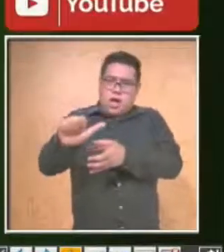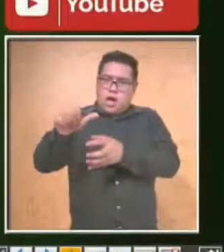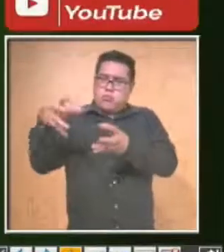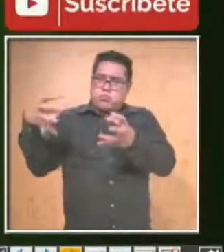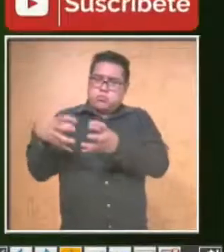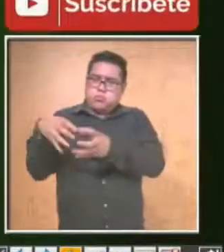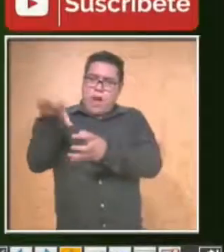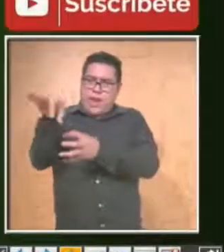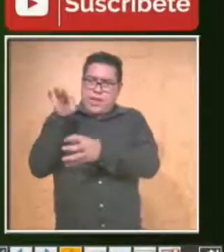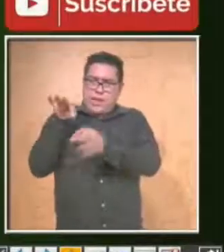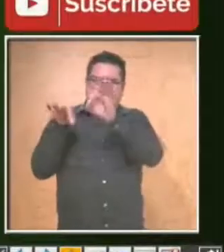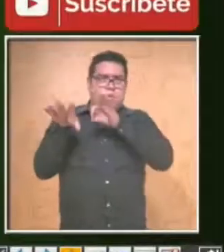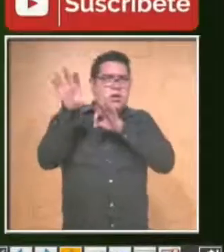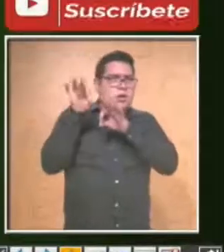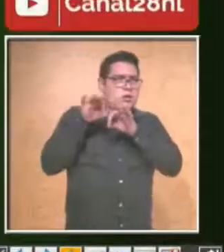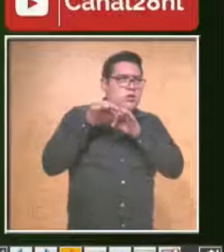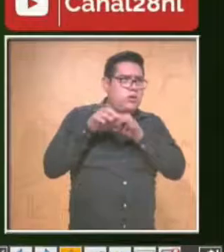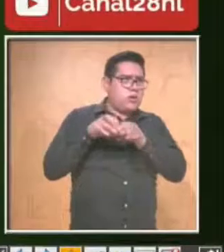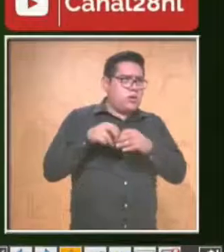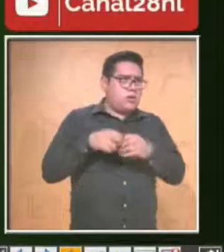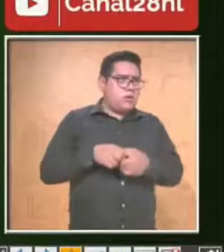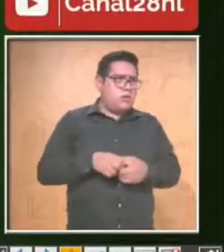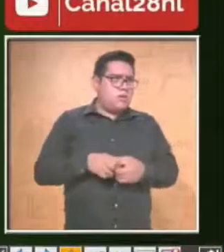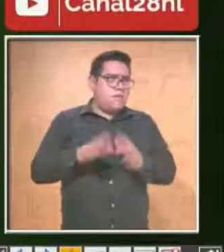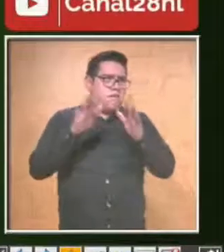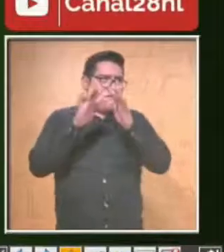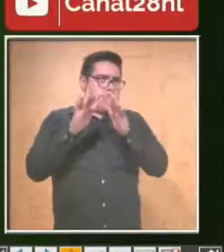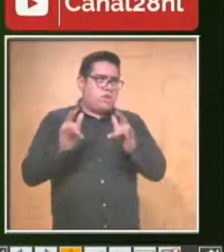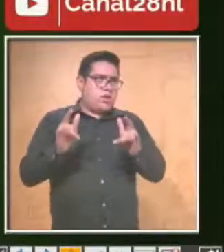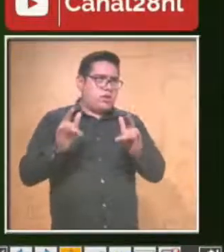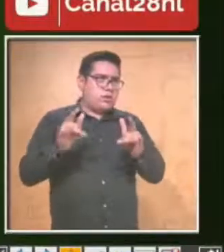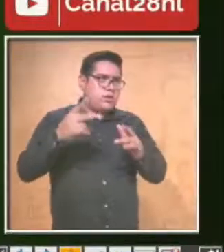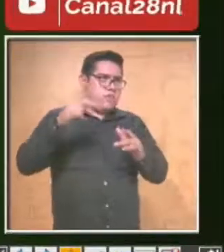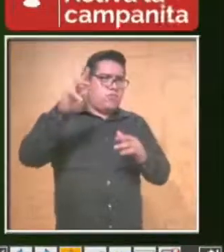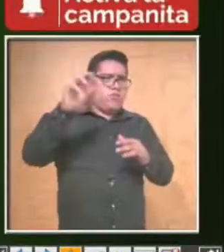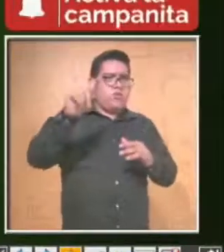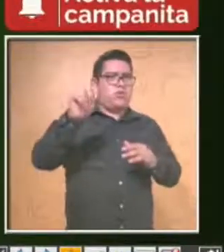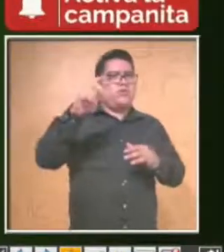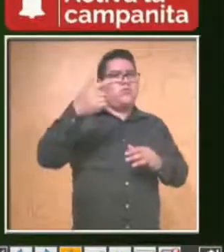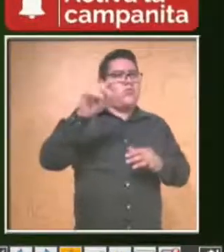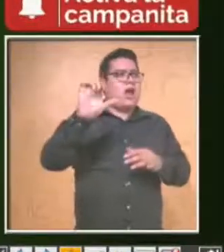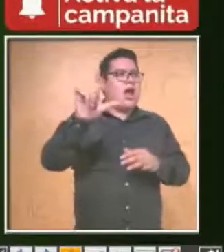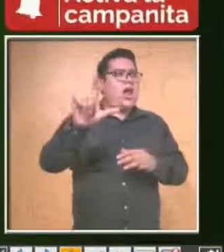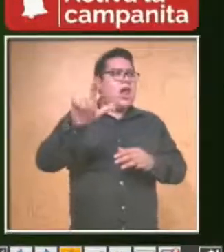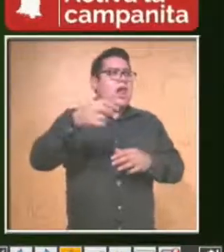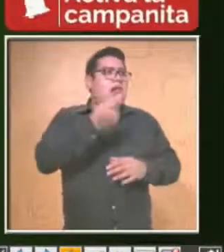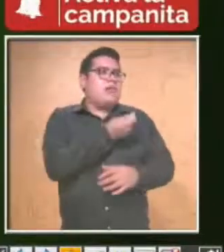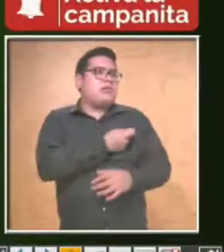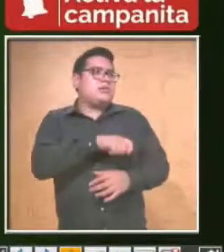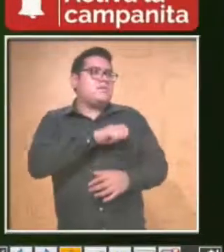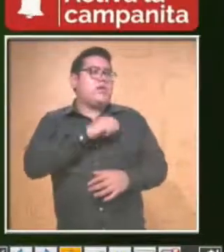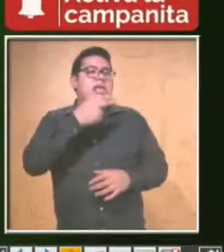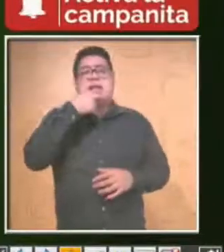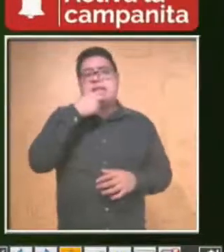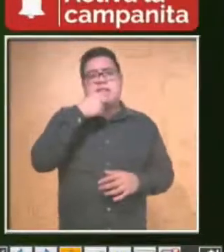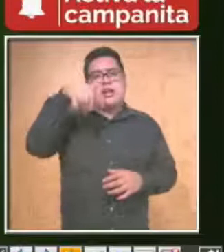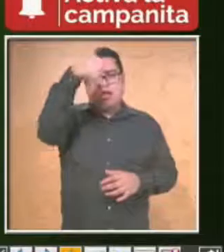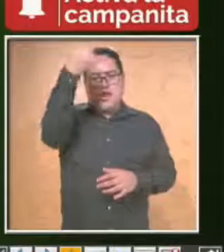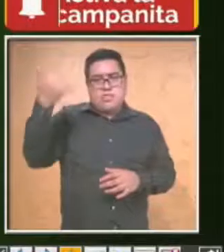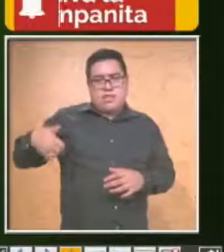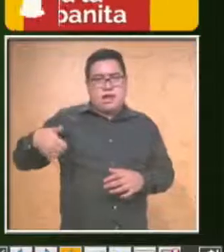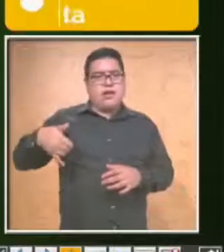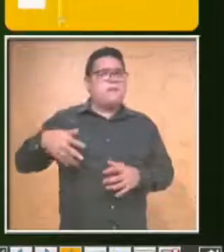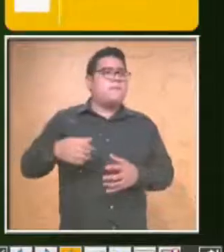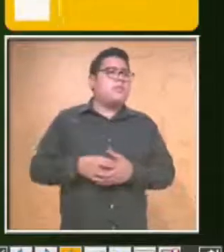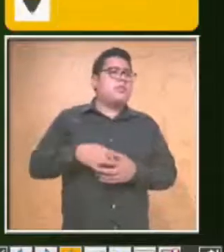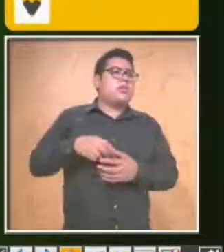a Francia, Portugal, España, Inglaterra e Italia. De esos 5 hay 3 posibles respuestas. Tú